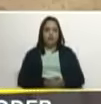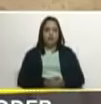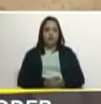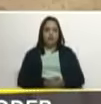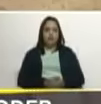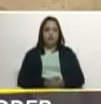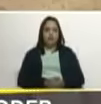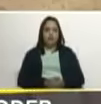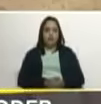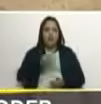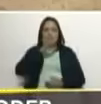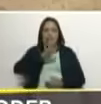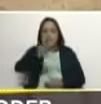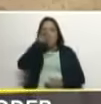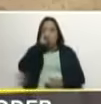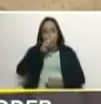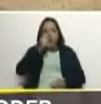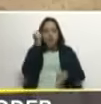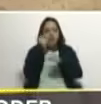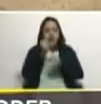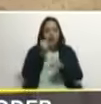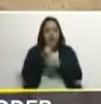En 5 años de funciones,